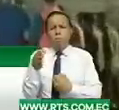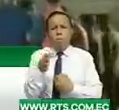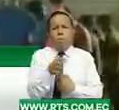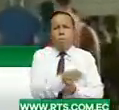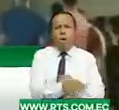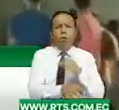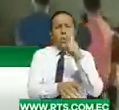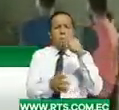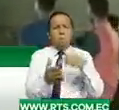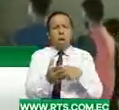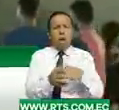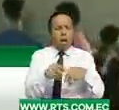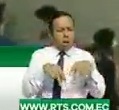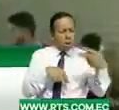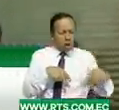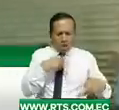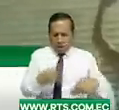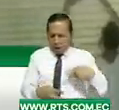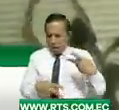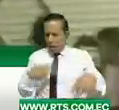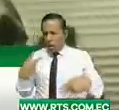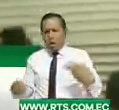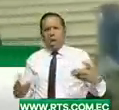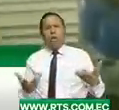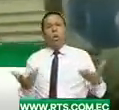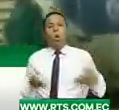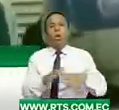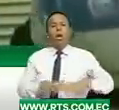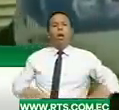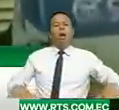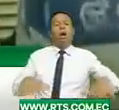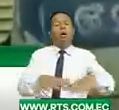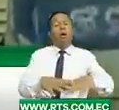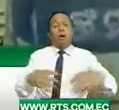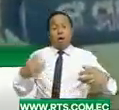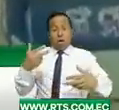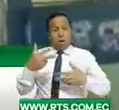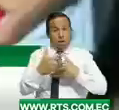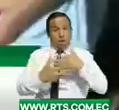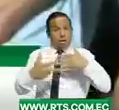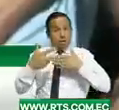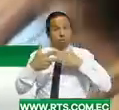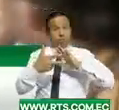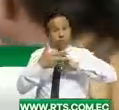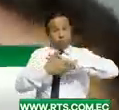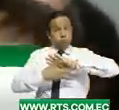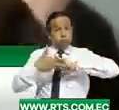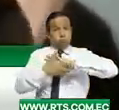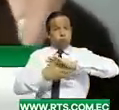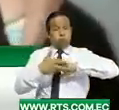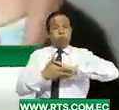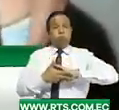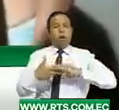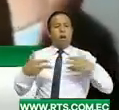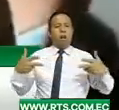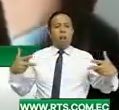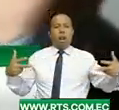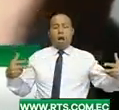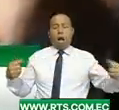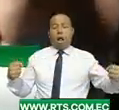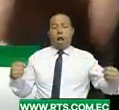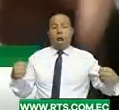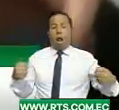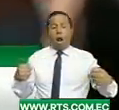de la estación de la localidad de Bajanaga. El incidente se produjo cuando un tren de pasajeros se embistió de frente a otro